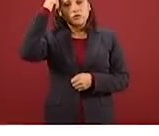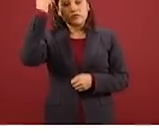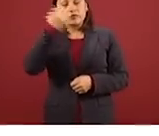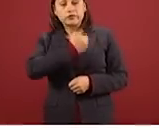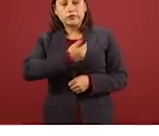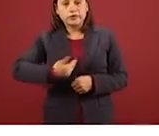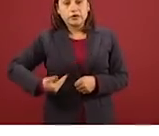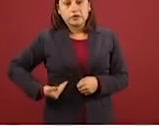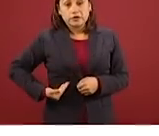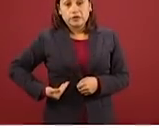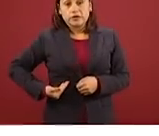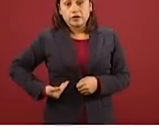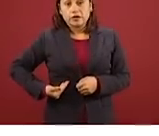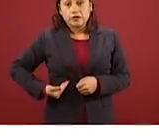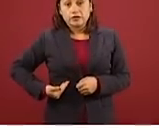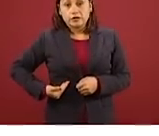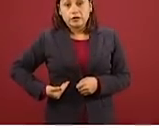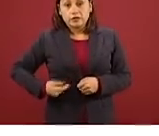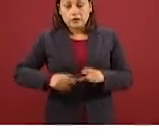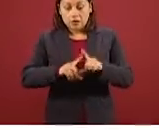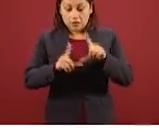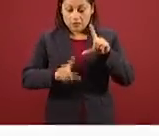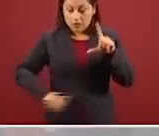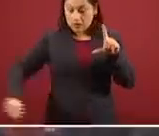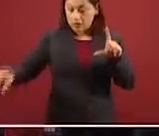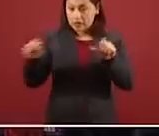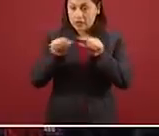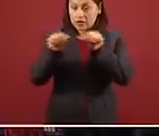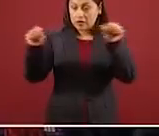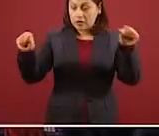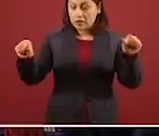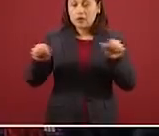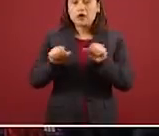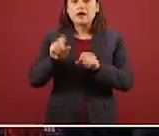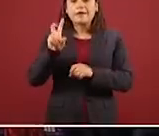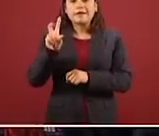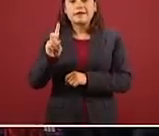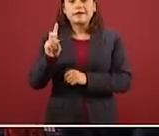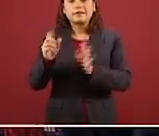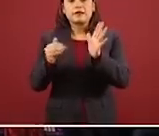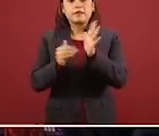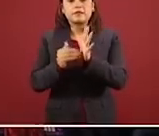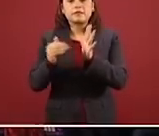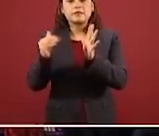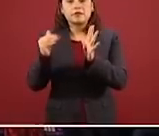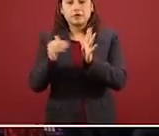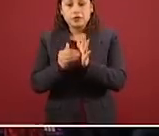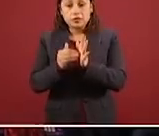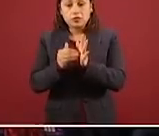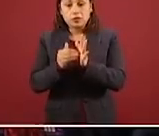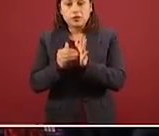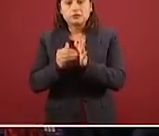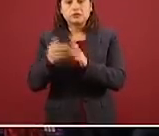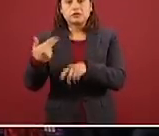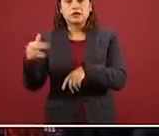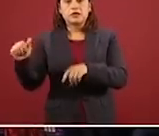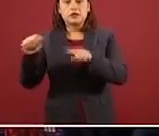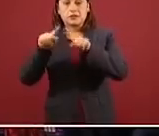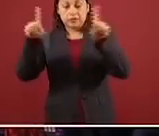que fueron como 30 millones de hectáreas, mediante las compañías deslindadoras.